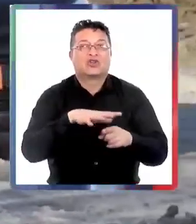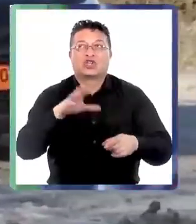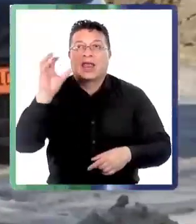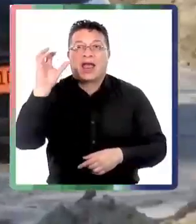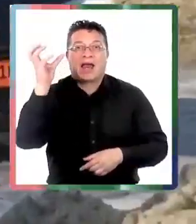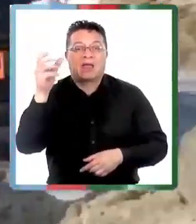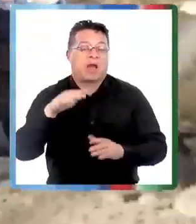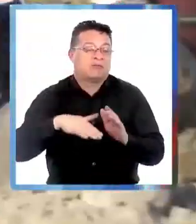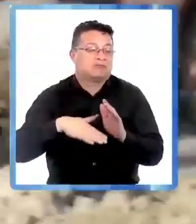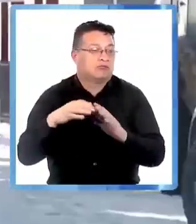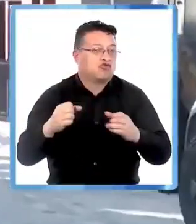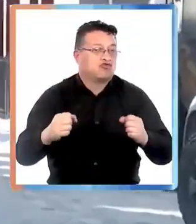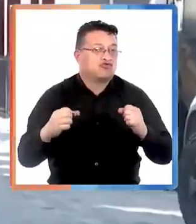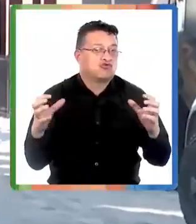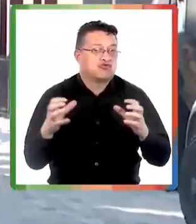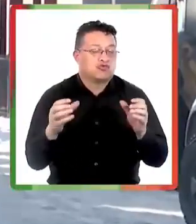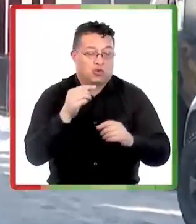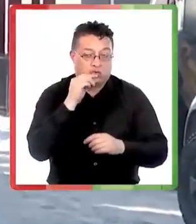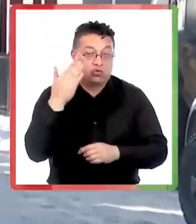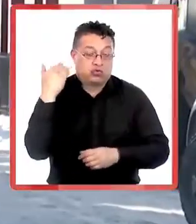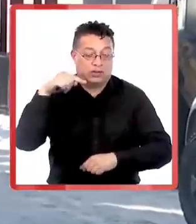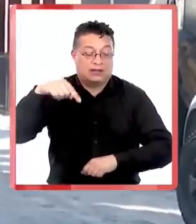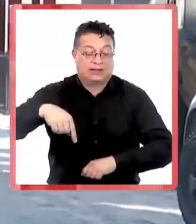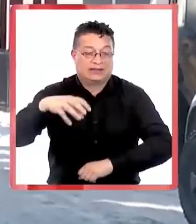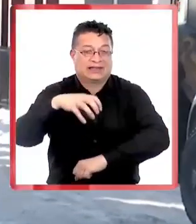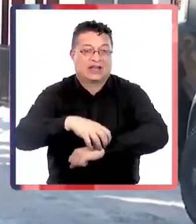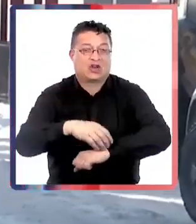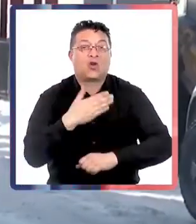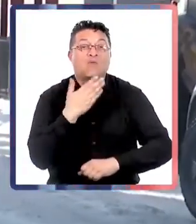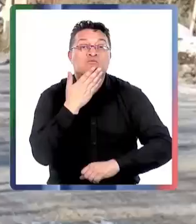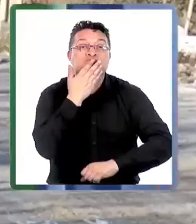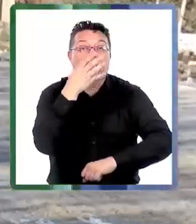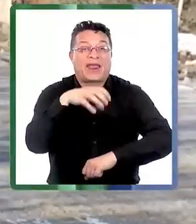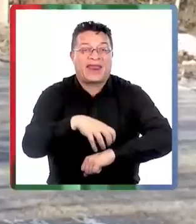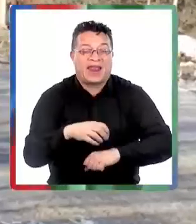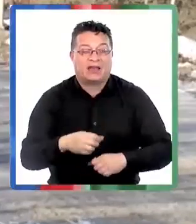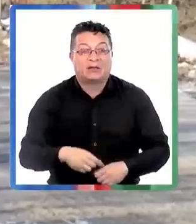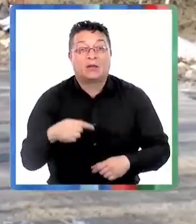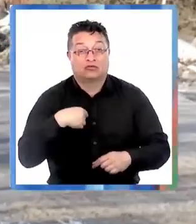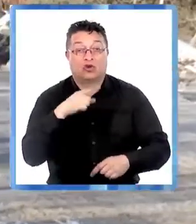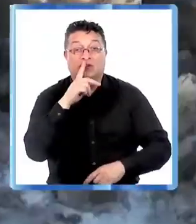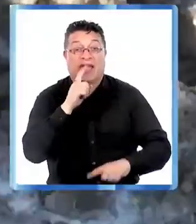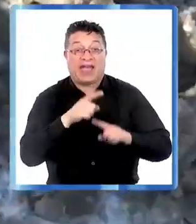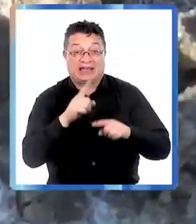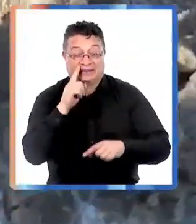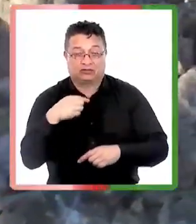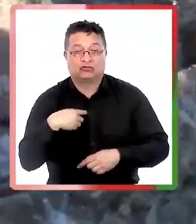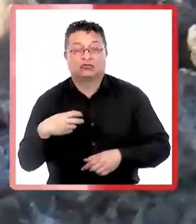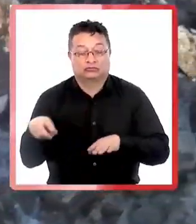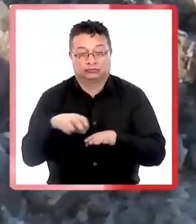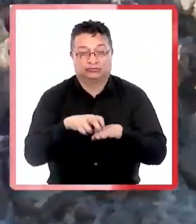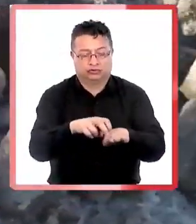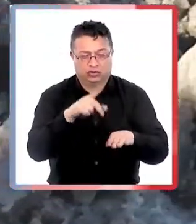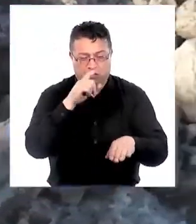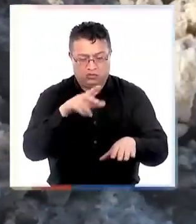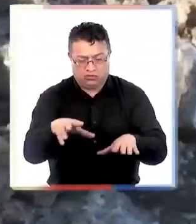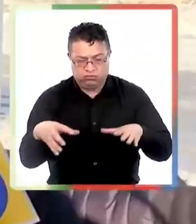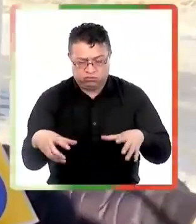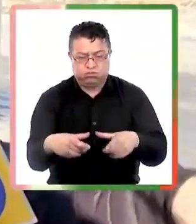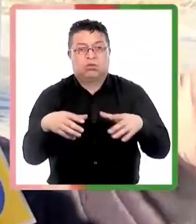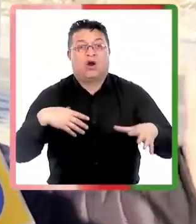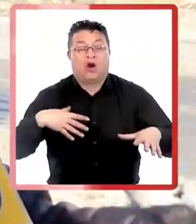las condiciones climáticas imperantes durante los últimos días en Punta Arenas. Yo venía con el taxi y aquí había un